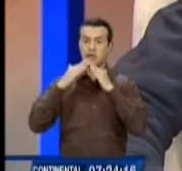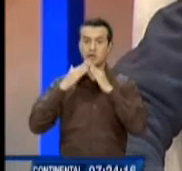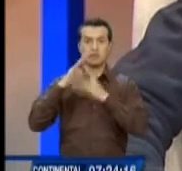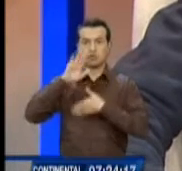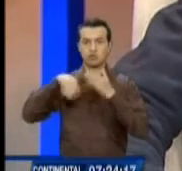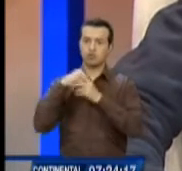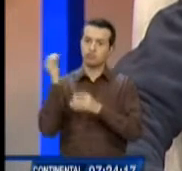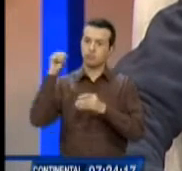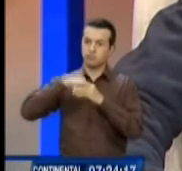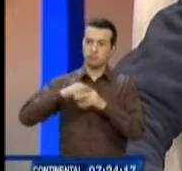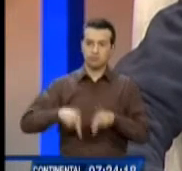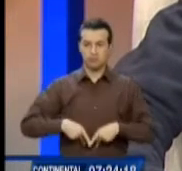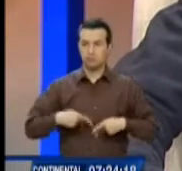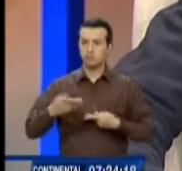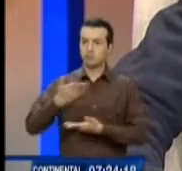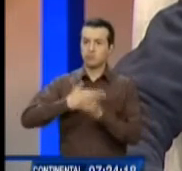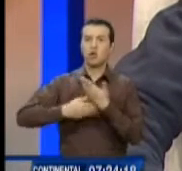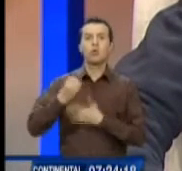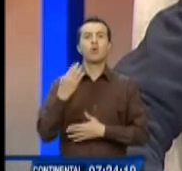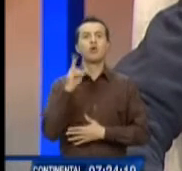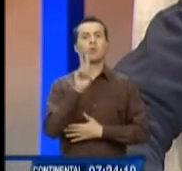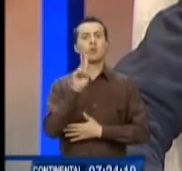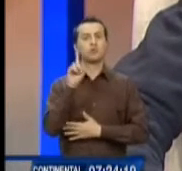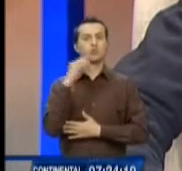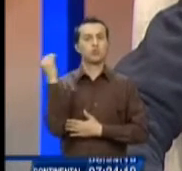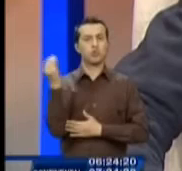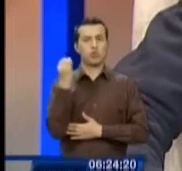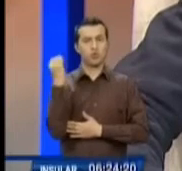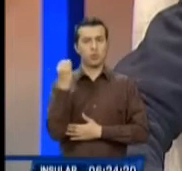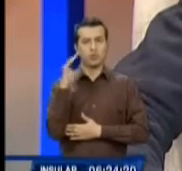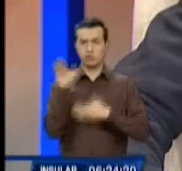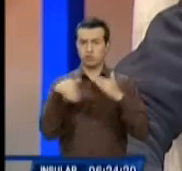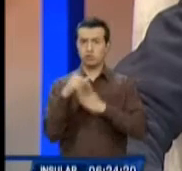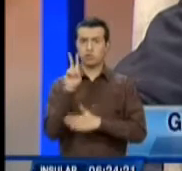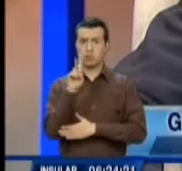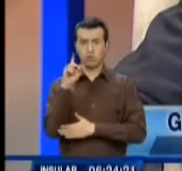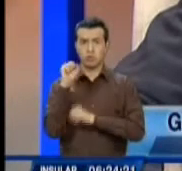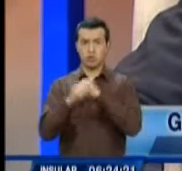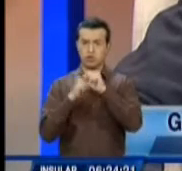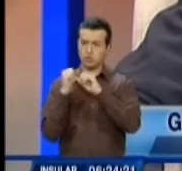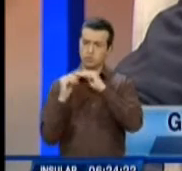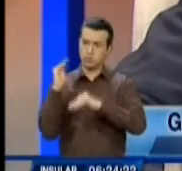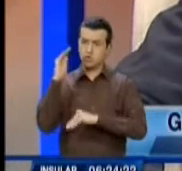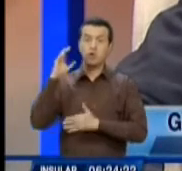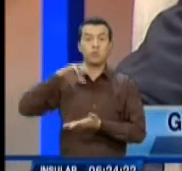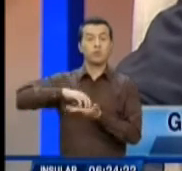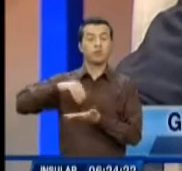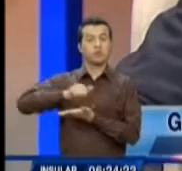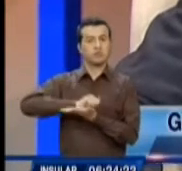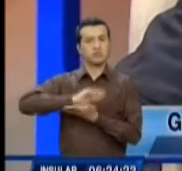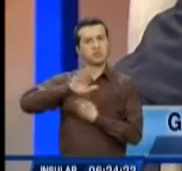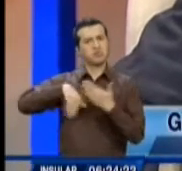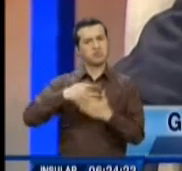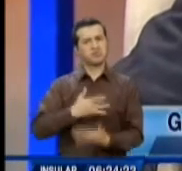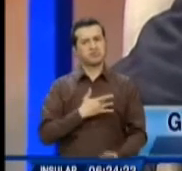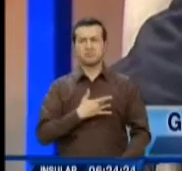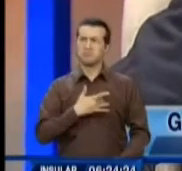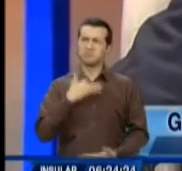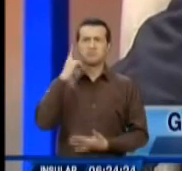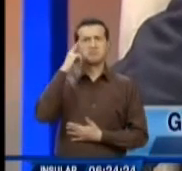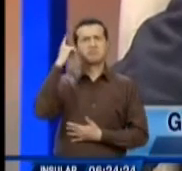artística junto con 21 chicos, jóvenes mayores de 21 años de la provincia de La Suay, que se atrevieron a